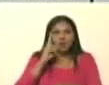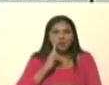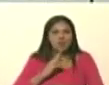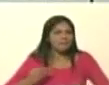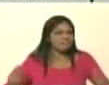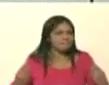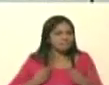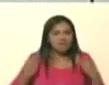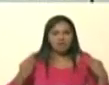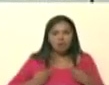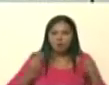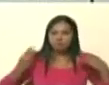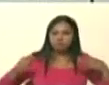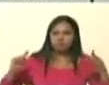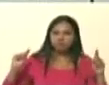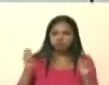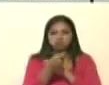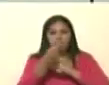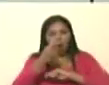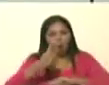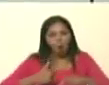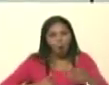un bolívar